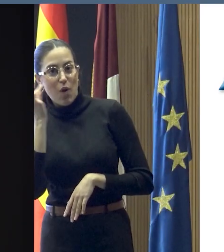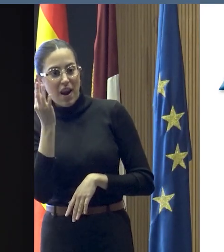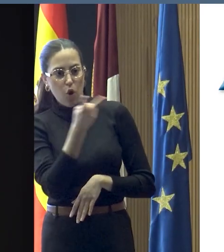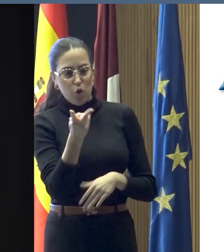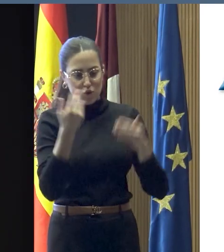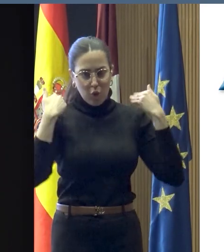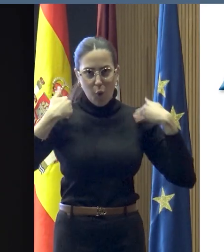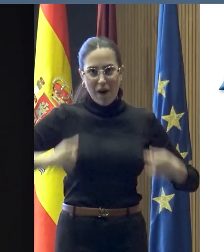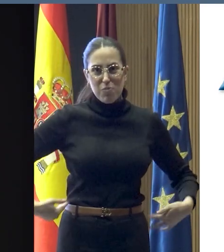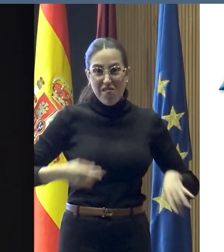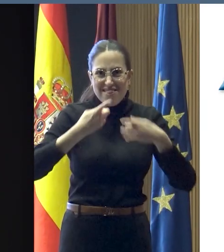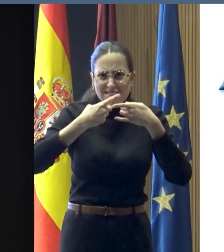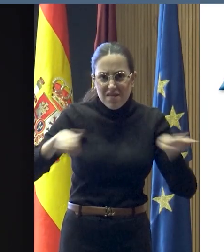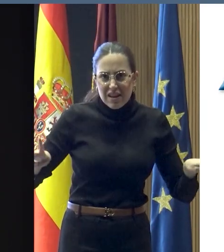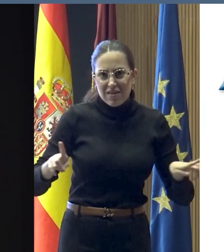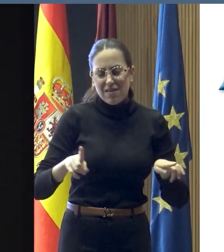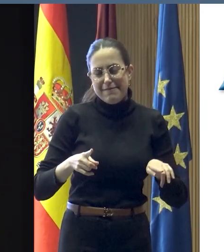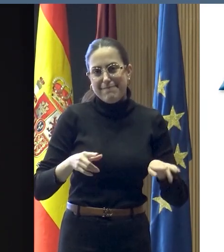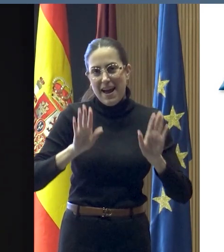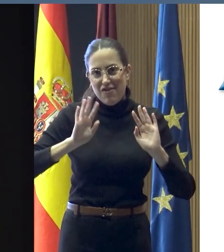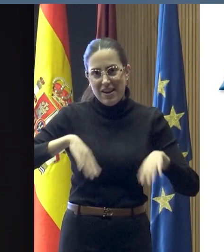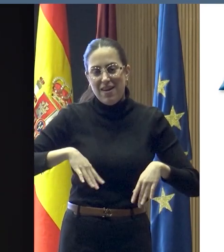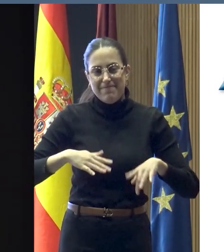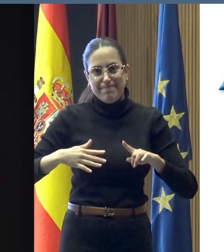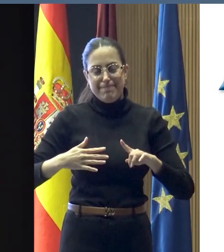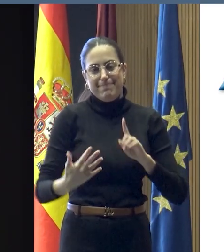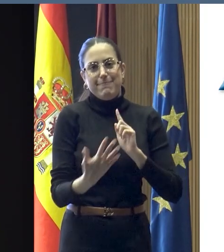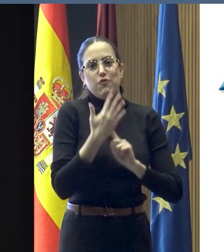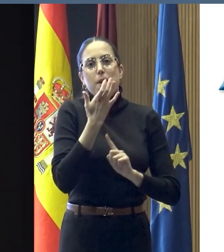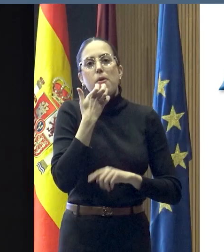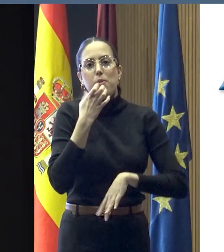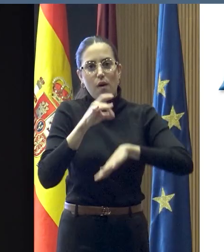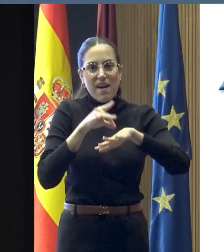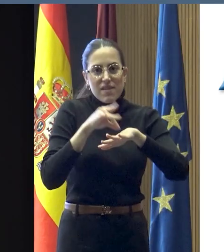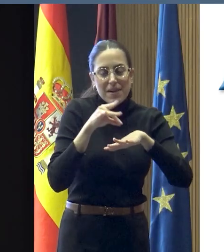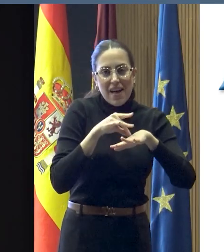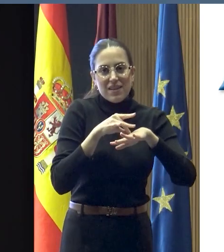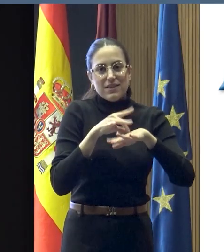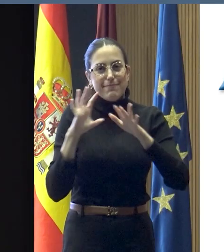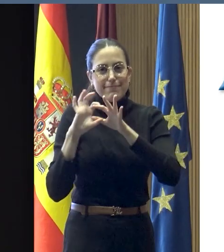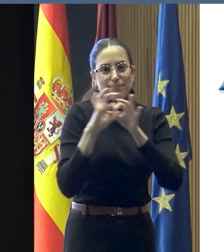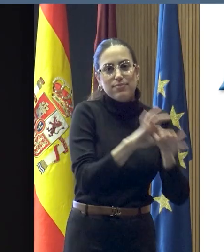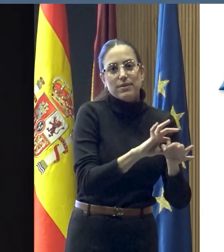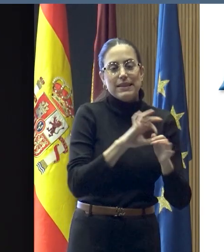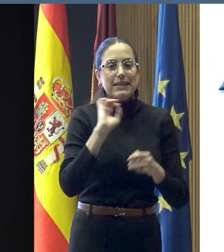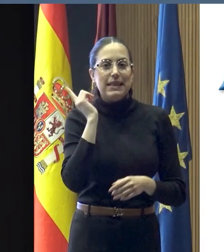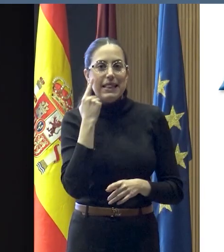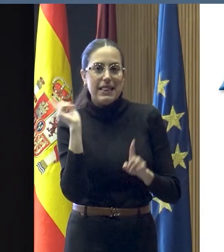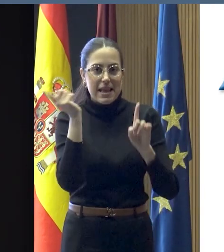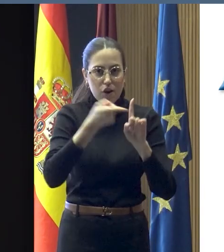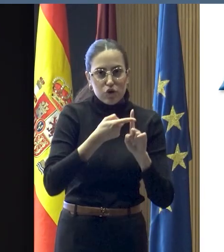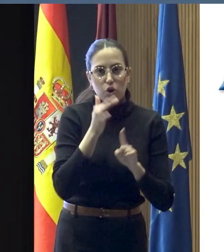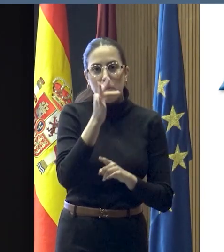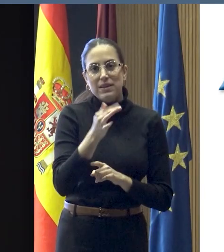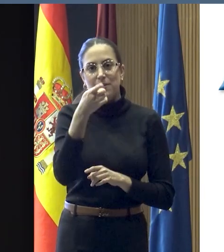presentan diferencias importantes que influyen en la aparición de enfermedades, en su diagnóstico y también en